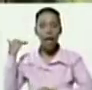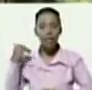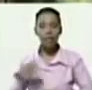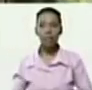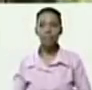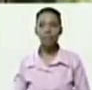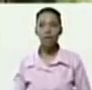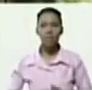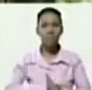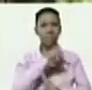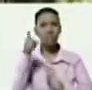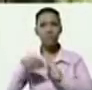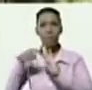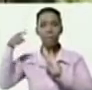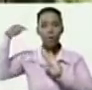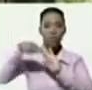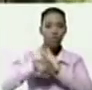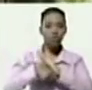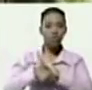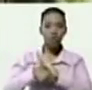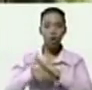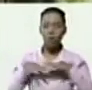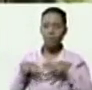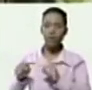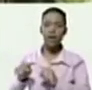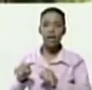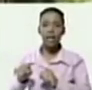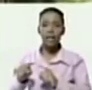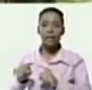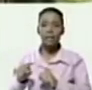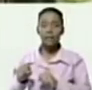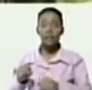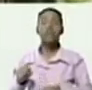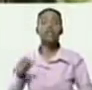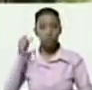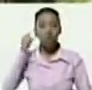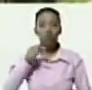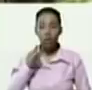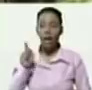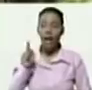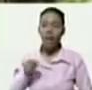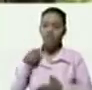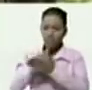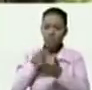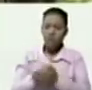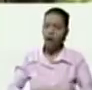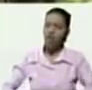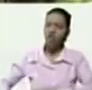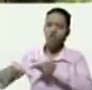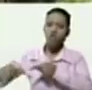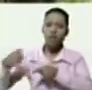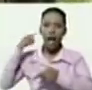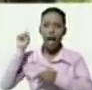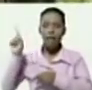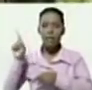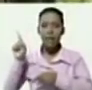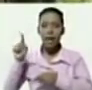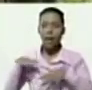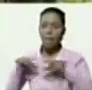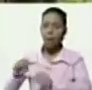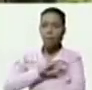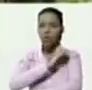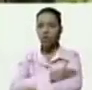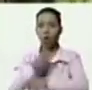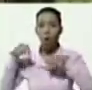totalmente antiimperialista. Y Sucre lo fue. Luchó contra el imperio más poderoso y lo venció. Hoy día